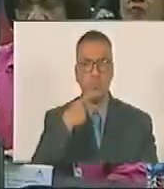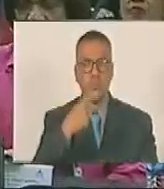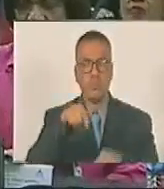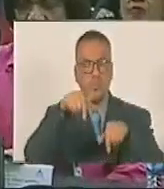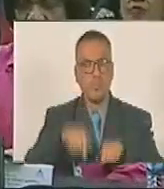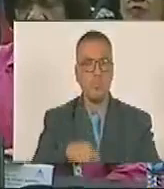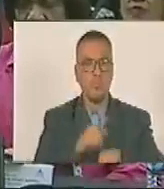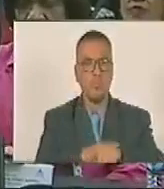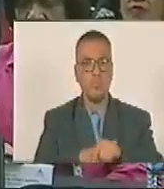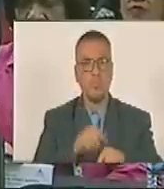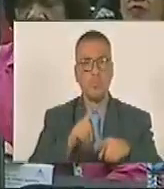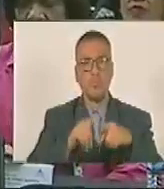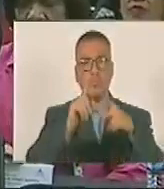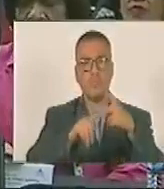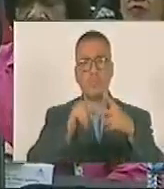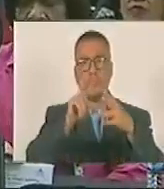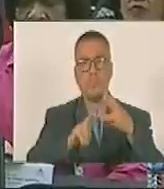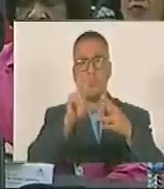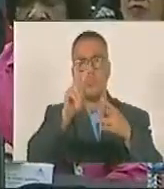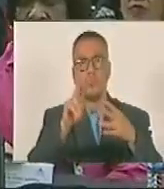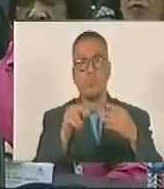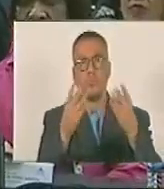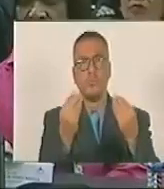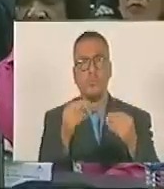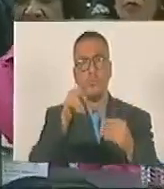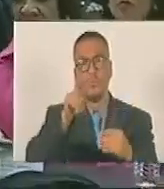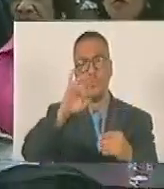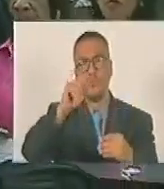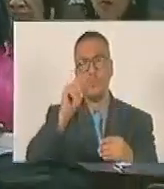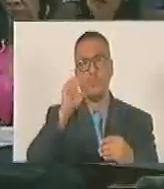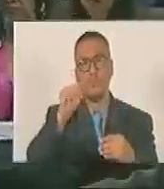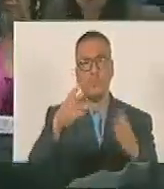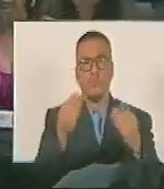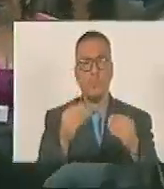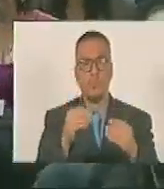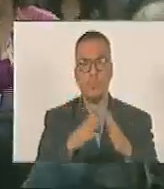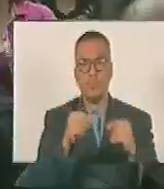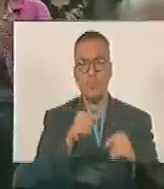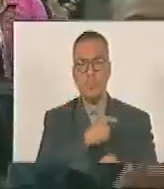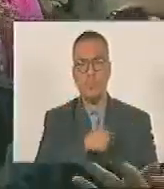ahora. 1, 2, 3, mucho Vietnam. Es todo, ciudadano presidente.